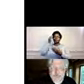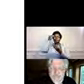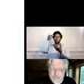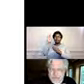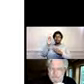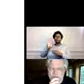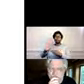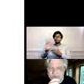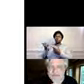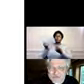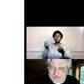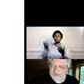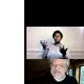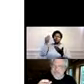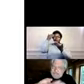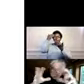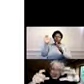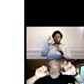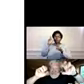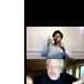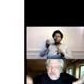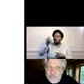entienden qué es el trabajo que ellos hacen.